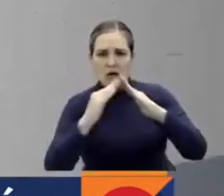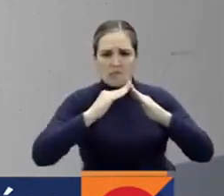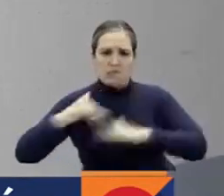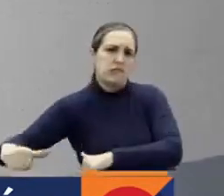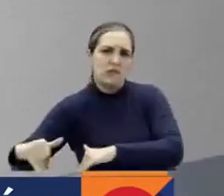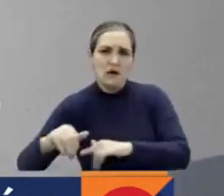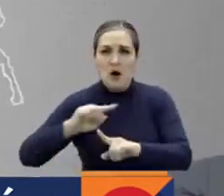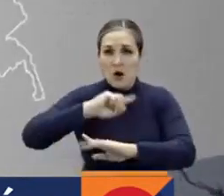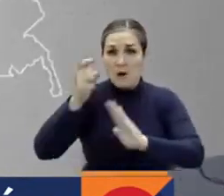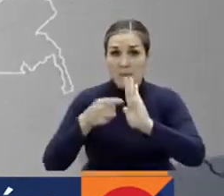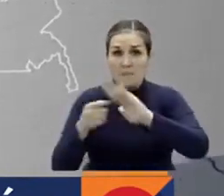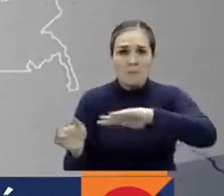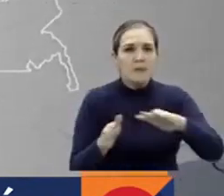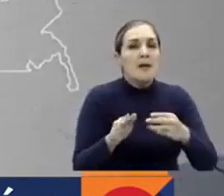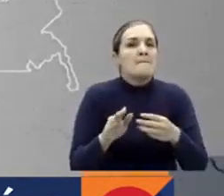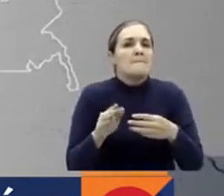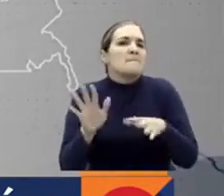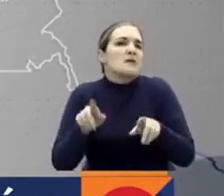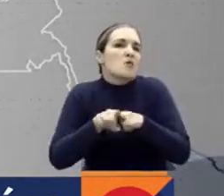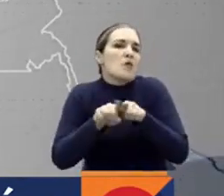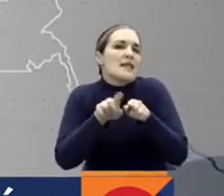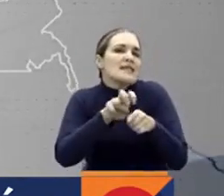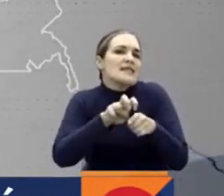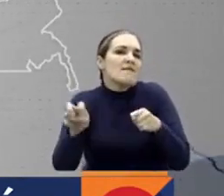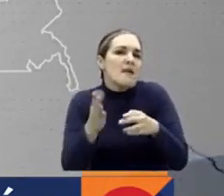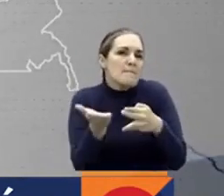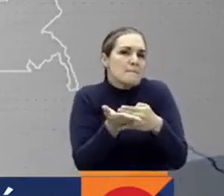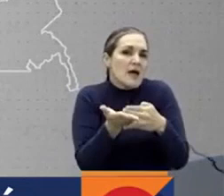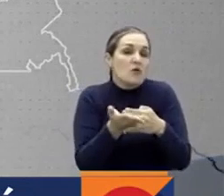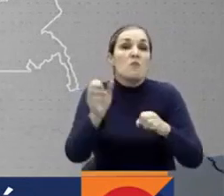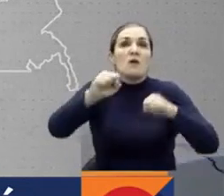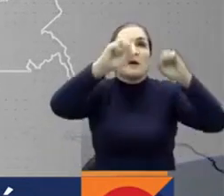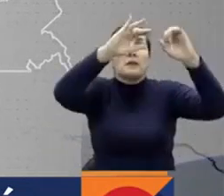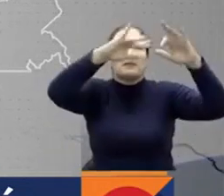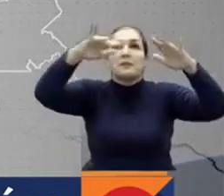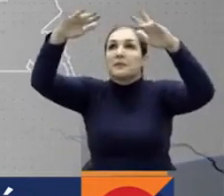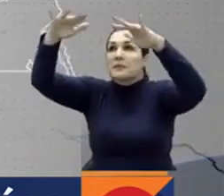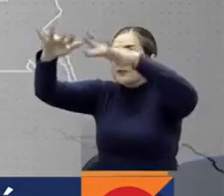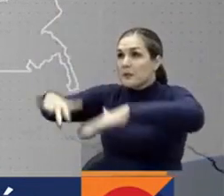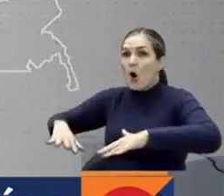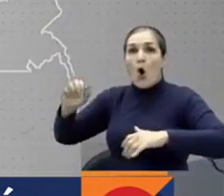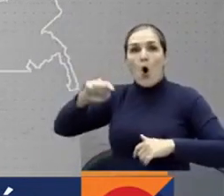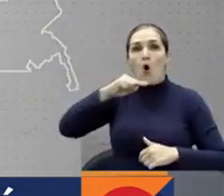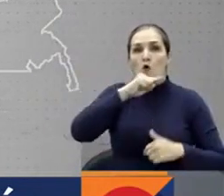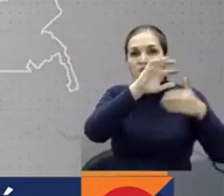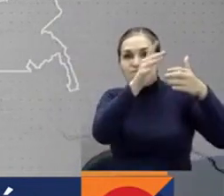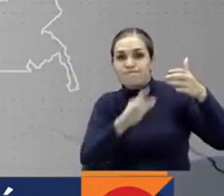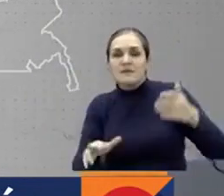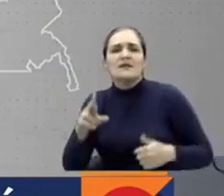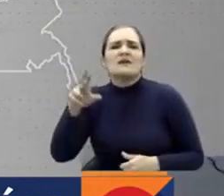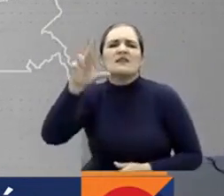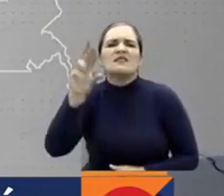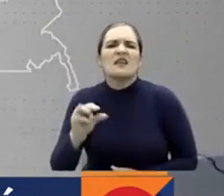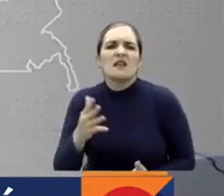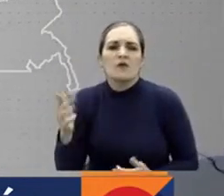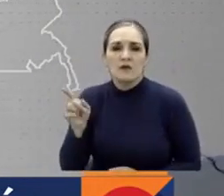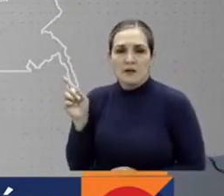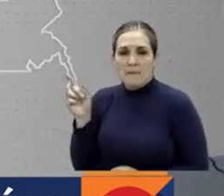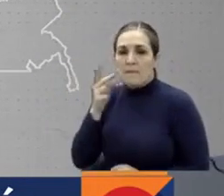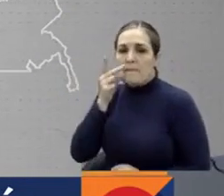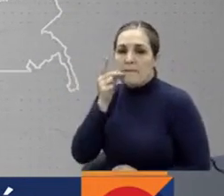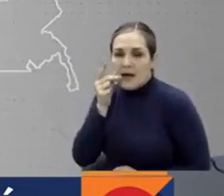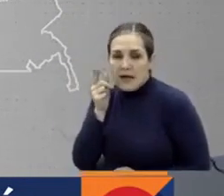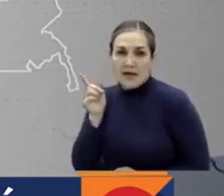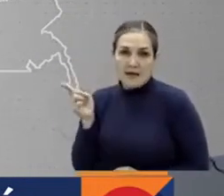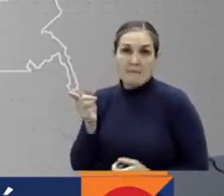poblaciones. En la amenaza media, el escenario es de la posible caída de ceniza y de fragmentos de lava. En Risaralda, en zonas como Pereira y Marsella,